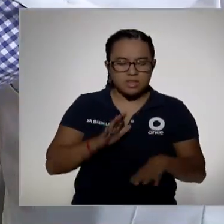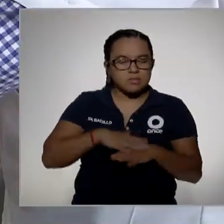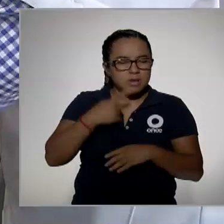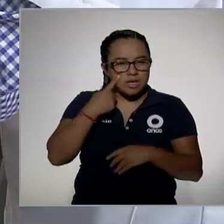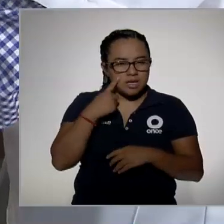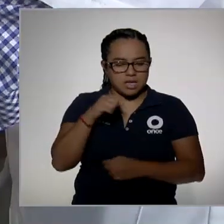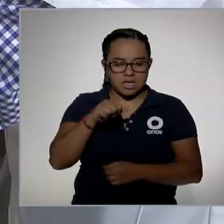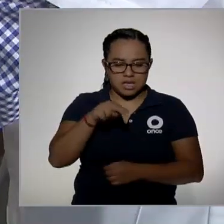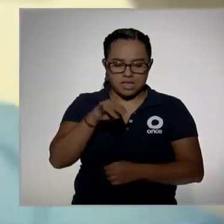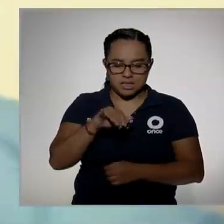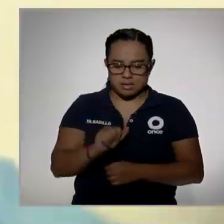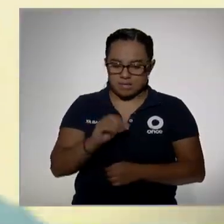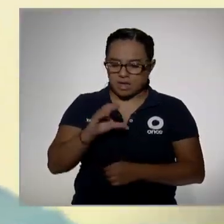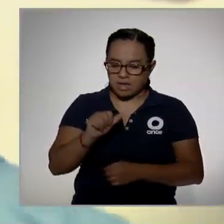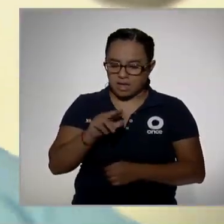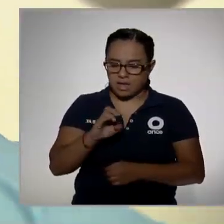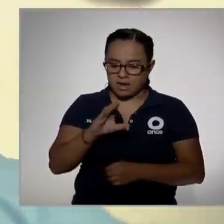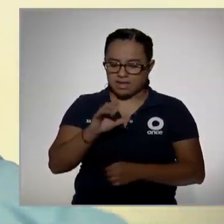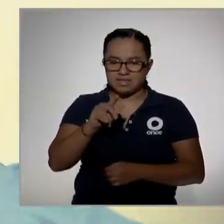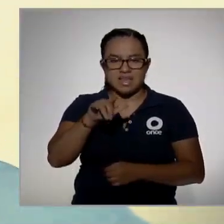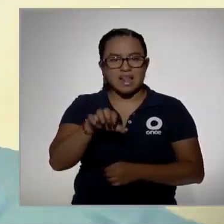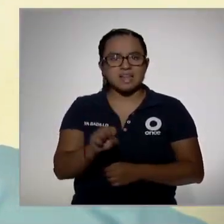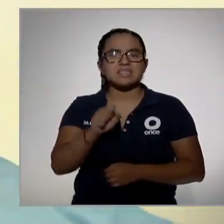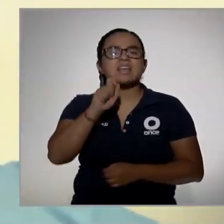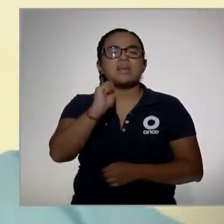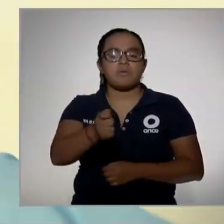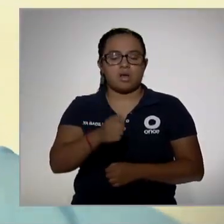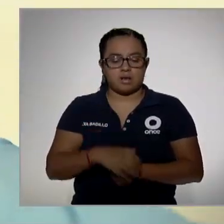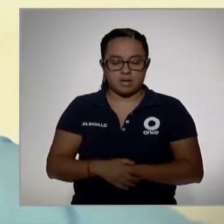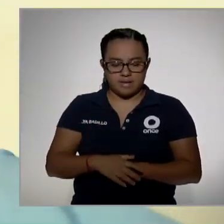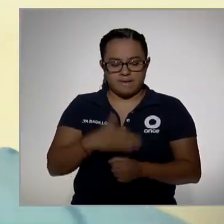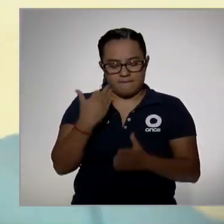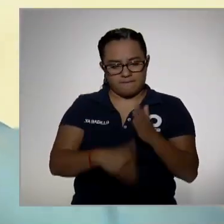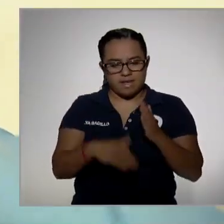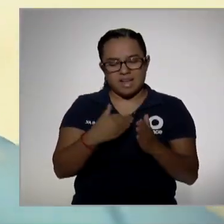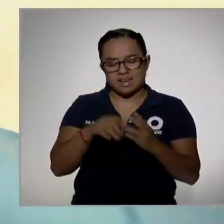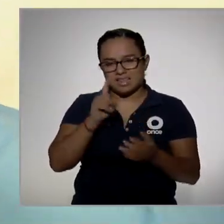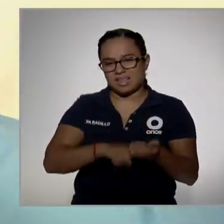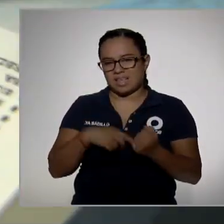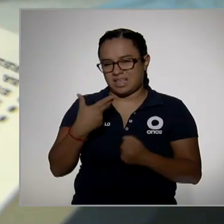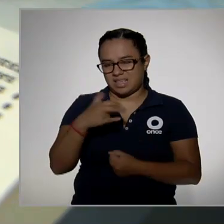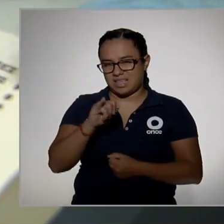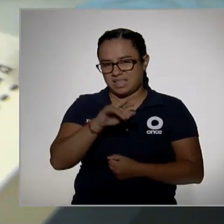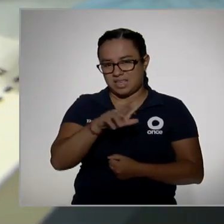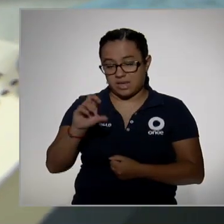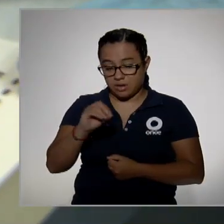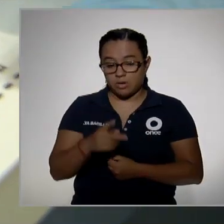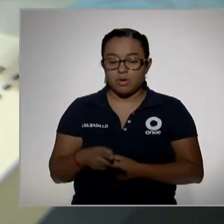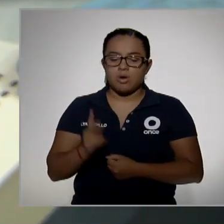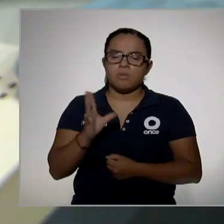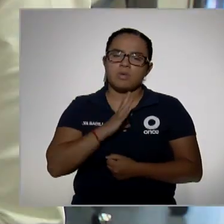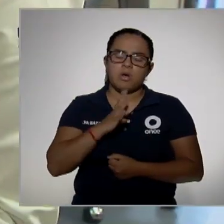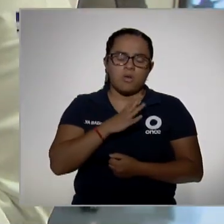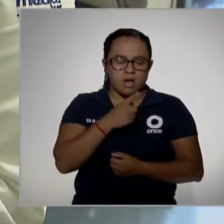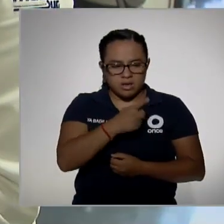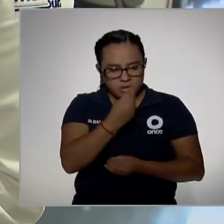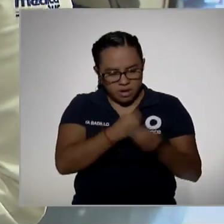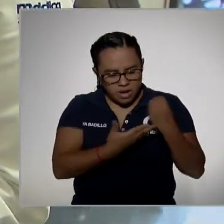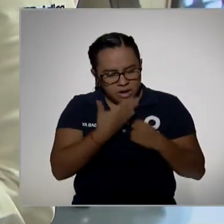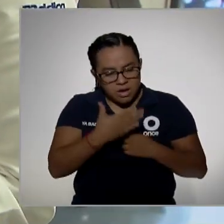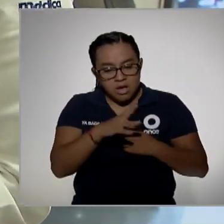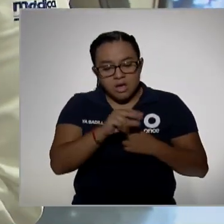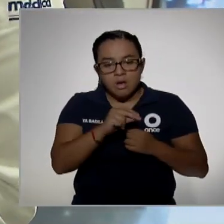son las anemias carenciales en especial la deficiencia de hierro aunque tan pueden haber defectos nutricionales por